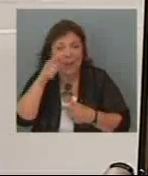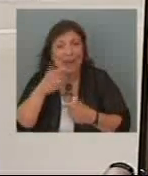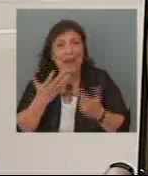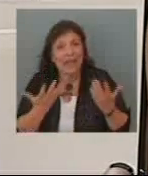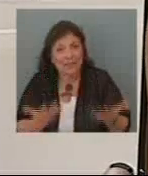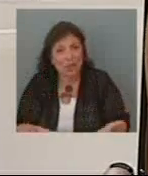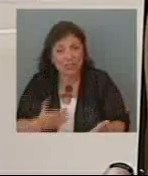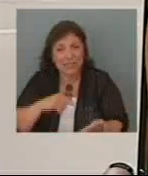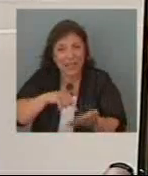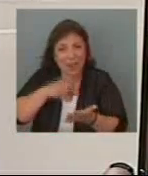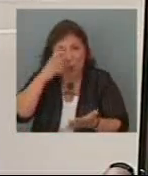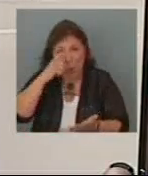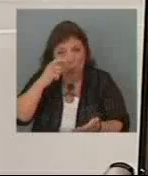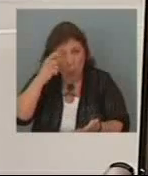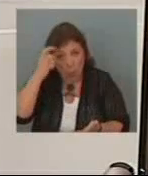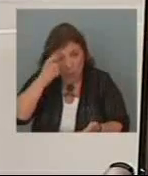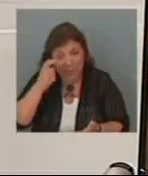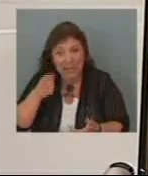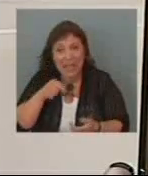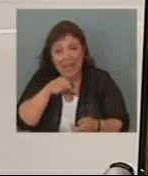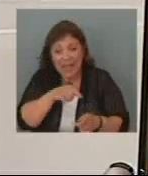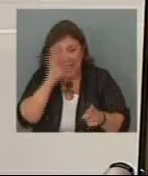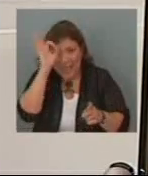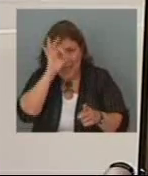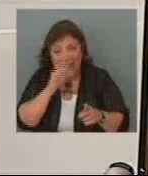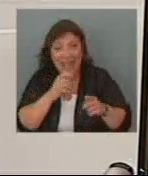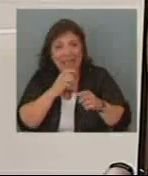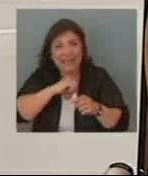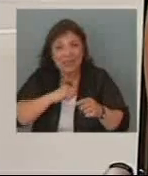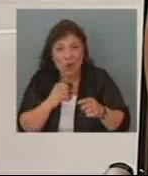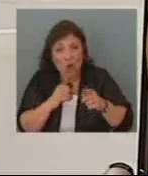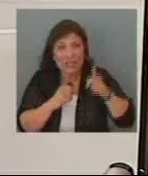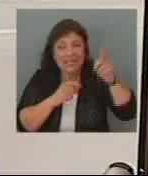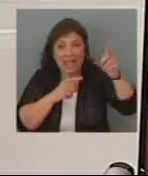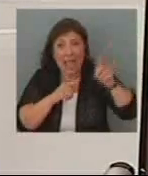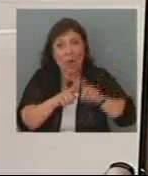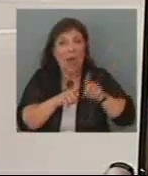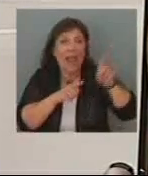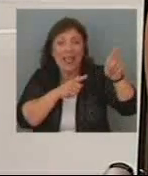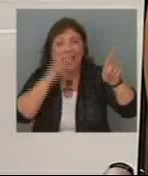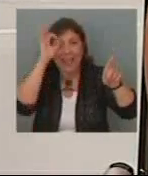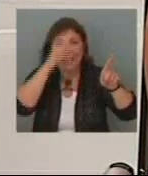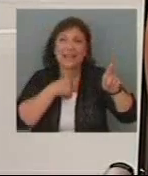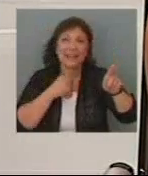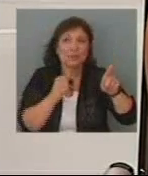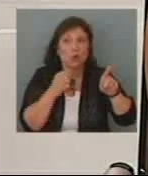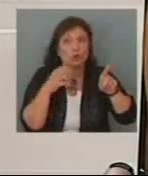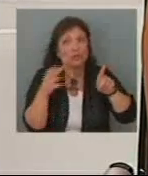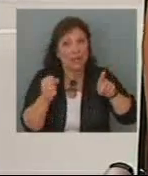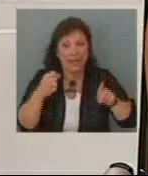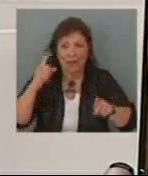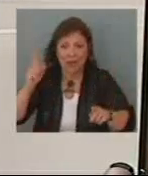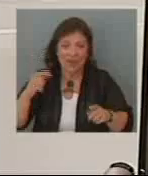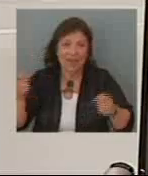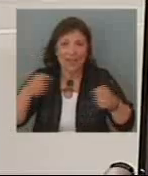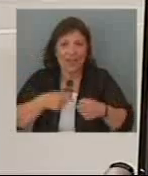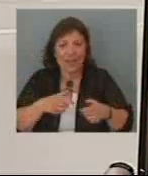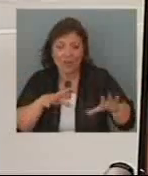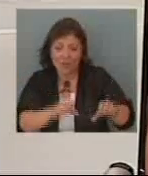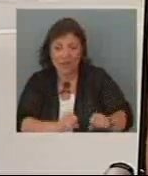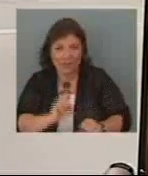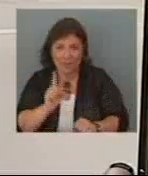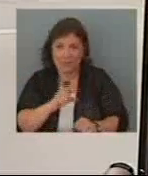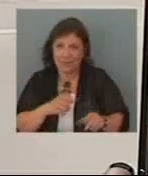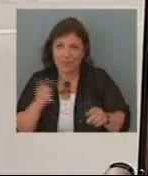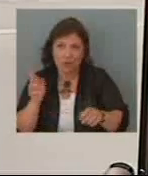Moscú, Ucrania es como para Gran Bretaña, Escocia, y no va a permitir que ni la Unión Europea ni ningún otro país tenga control sobre ese territorio